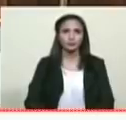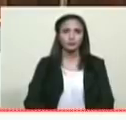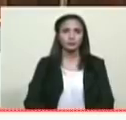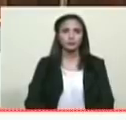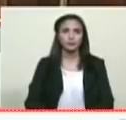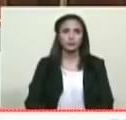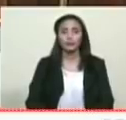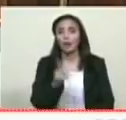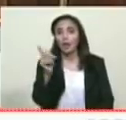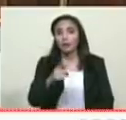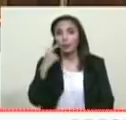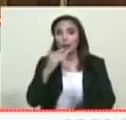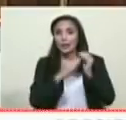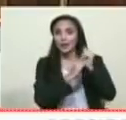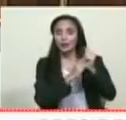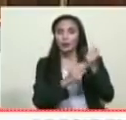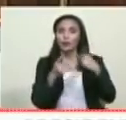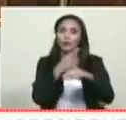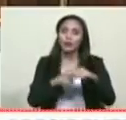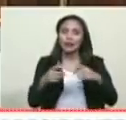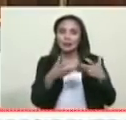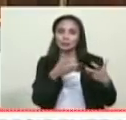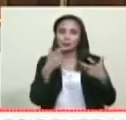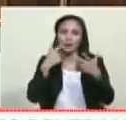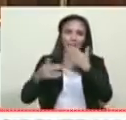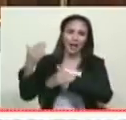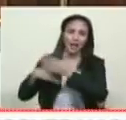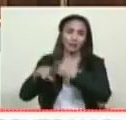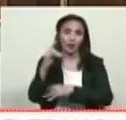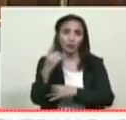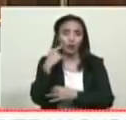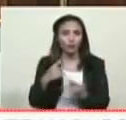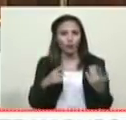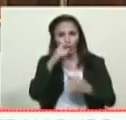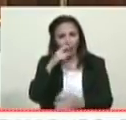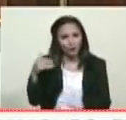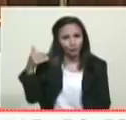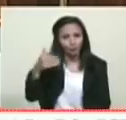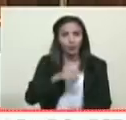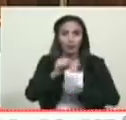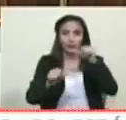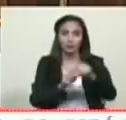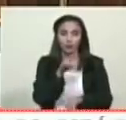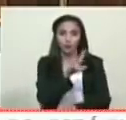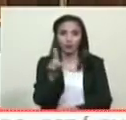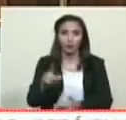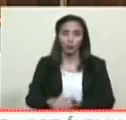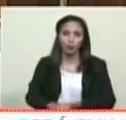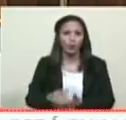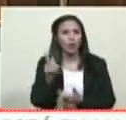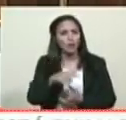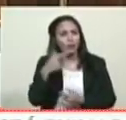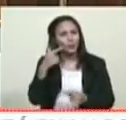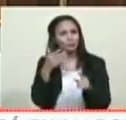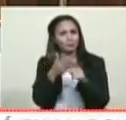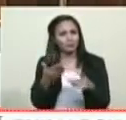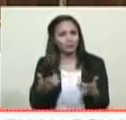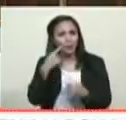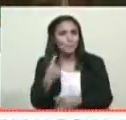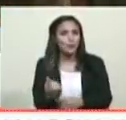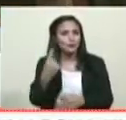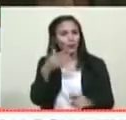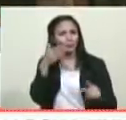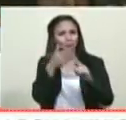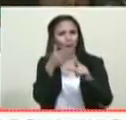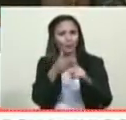que lideró gran parte de las luchas sociales ocurridas en Bolivia en los primeros años del siglo XXI, reclamando principalmente